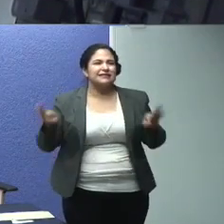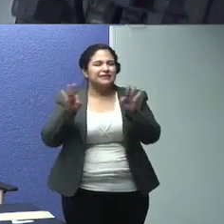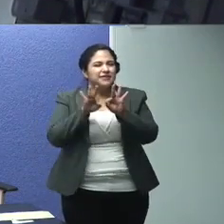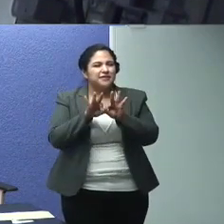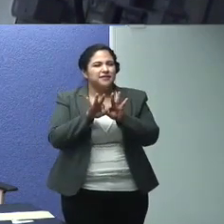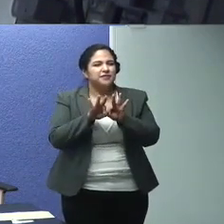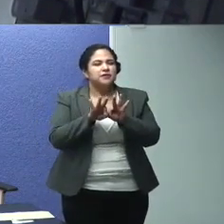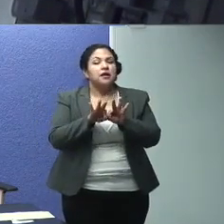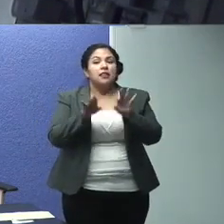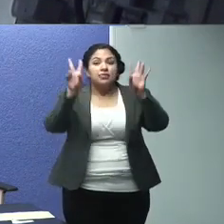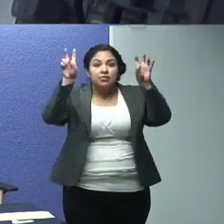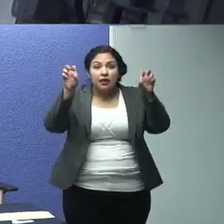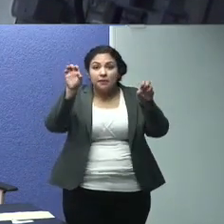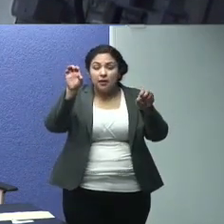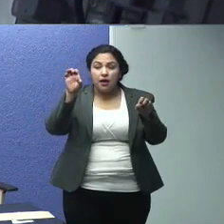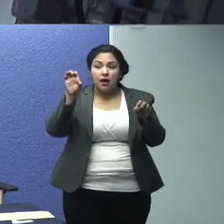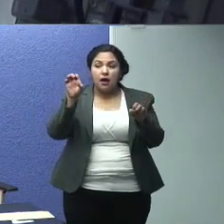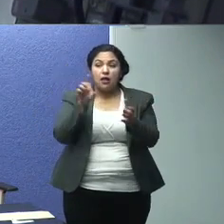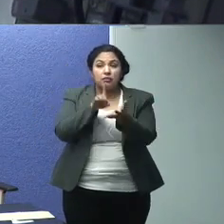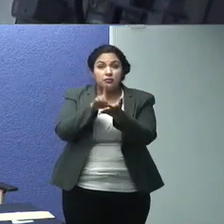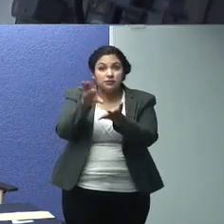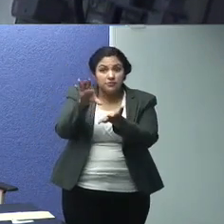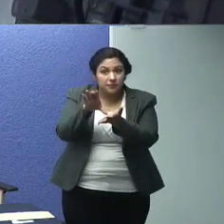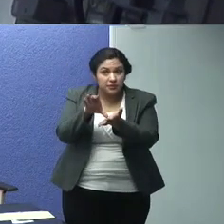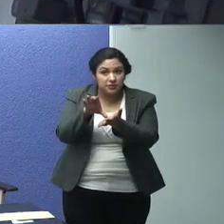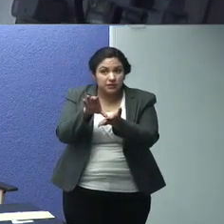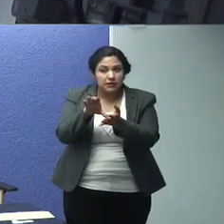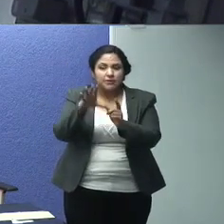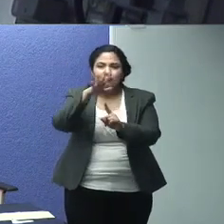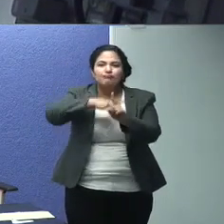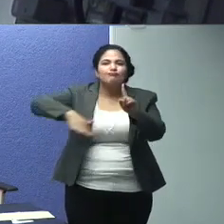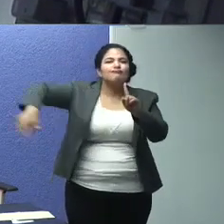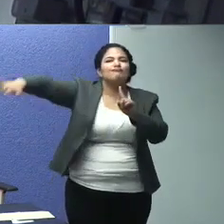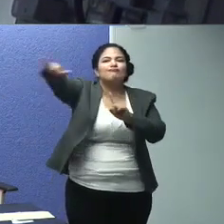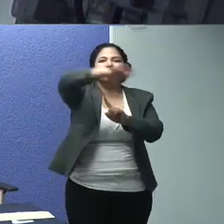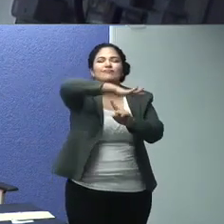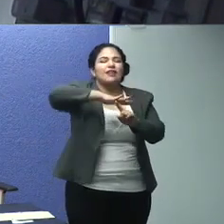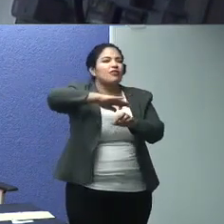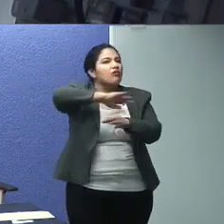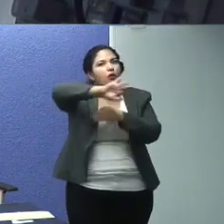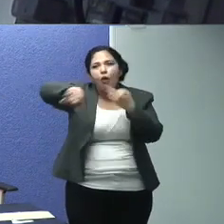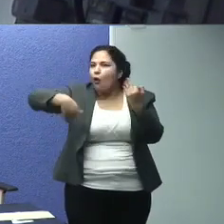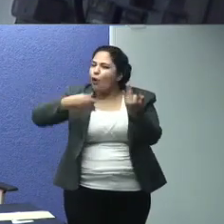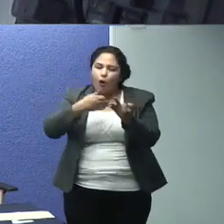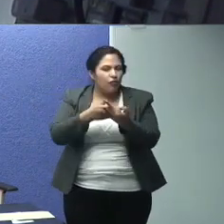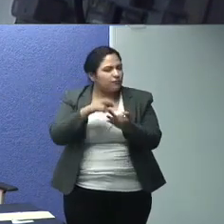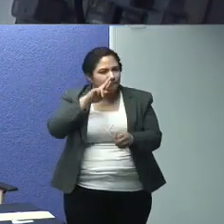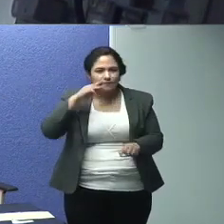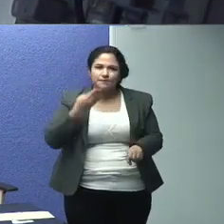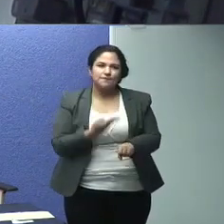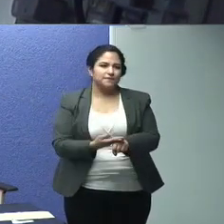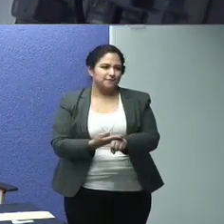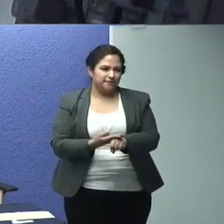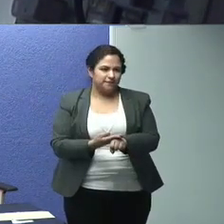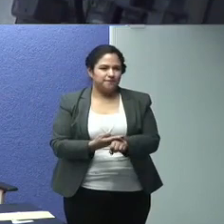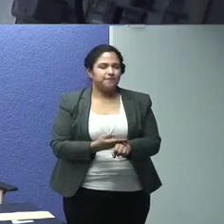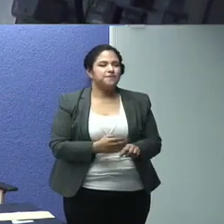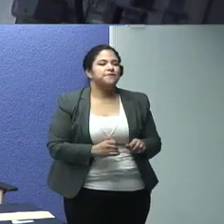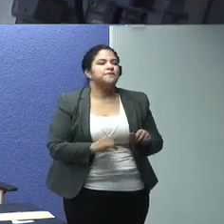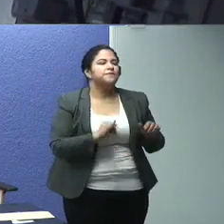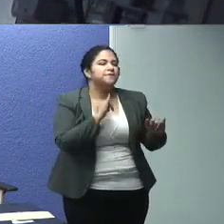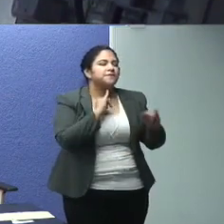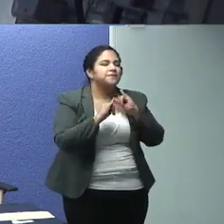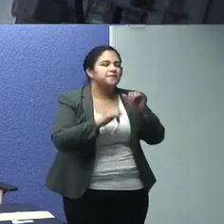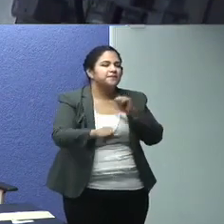tema de discapacidad es un tema transversal y que corresponde a todos los que estamos aquí en todas las funciones